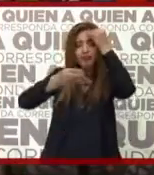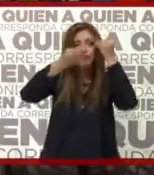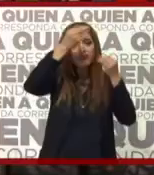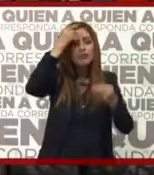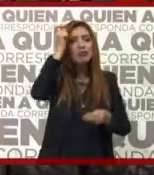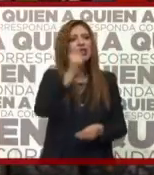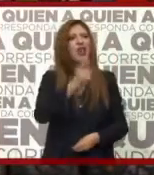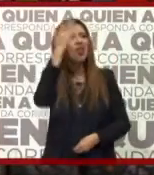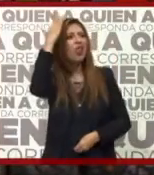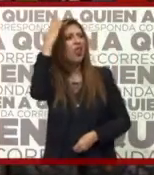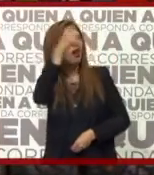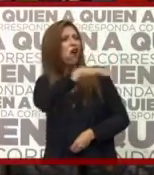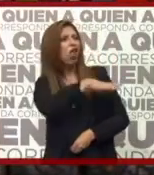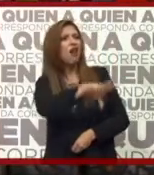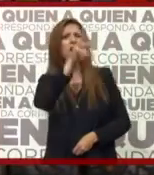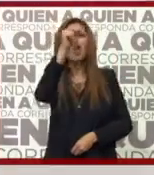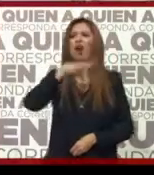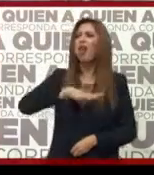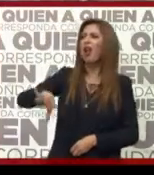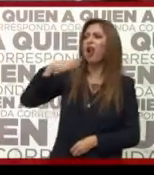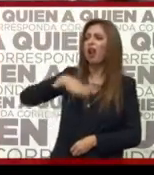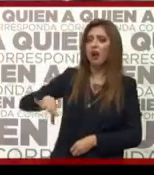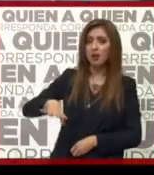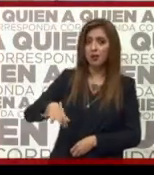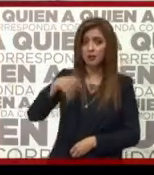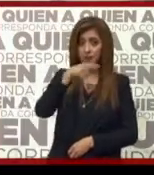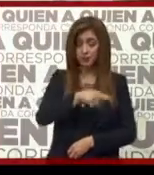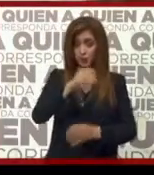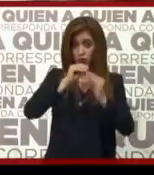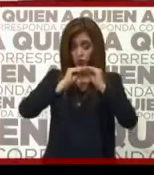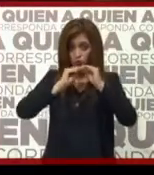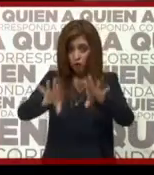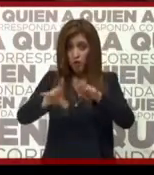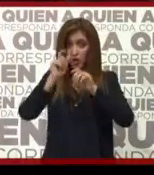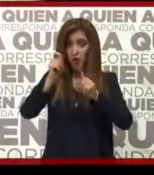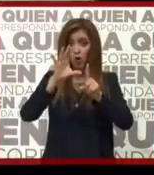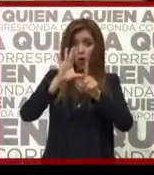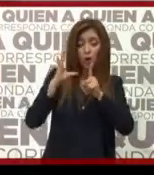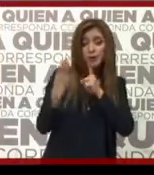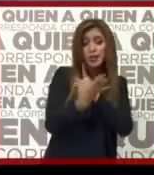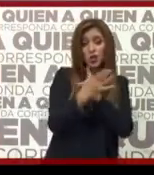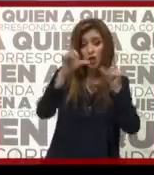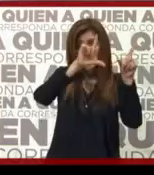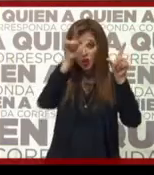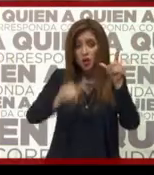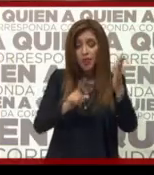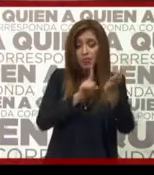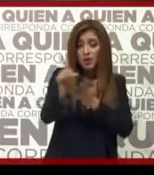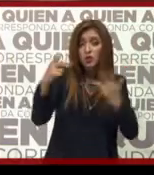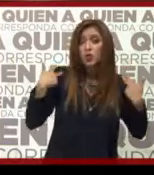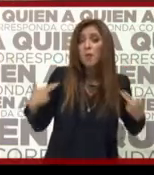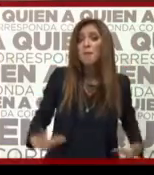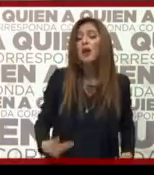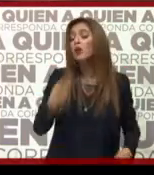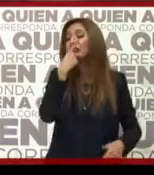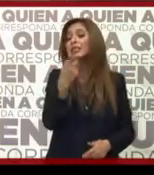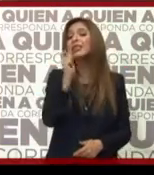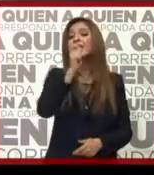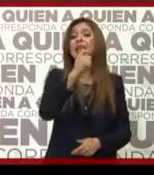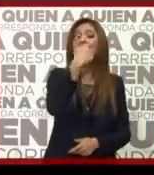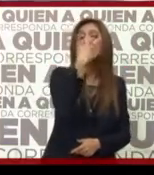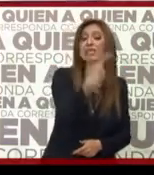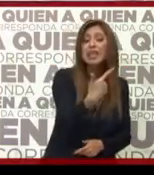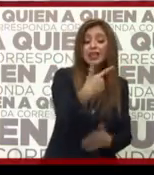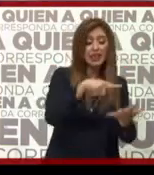autoridad que haya del niño en su último informe la comisión nacional de derechos humanos señala que 7 de cada 10